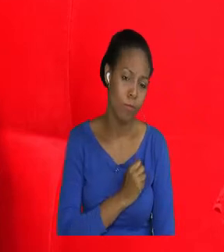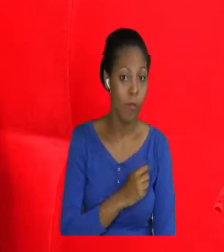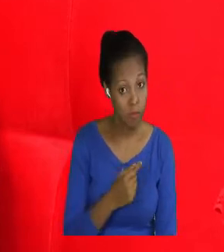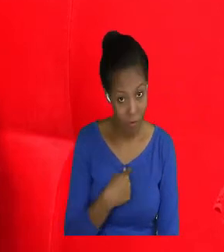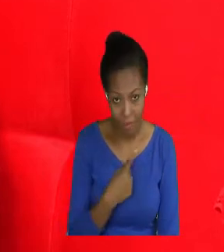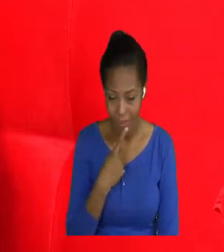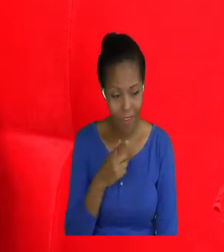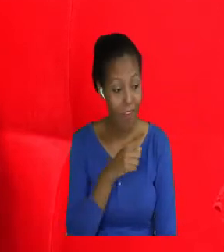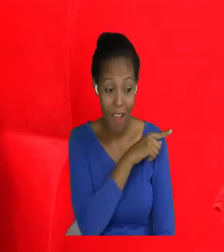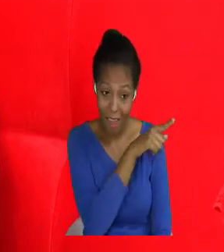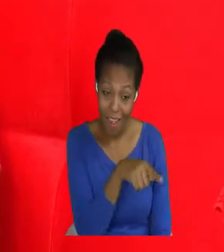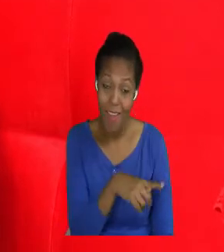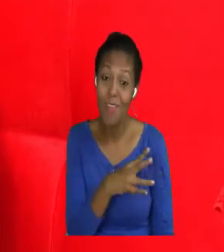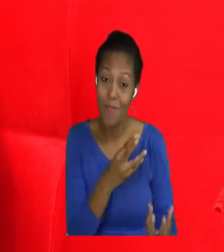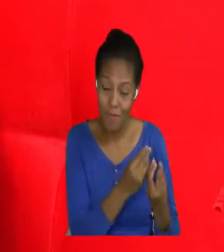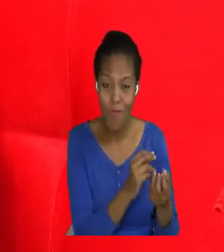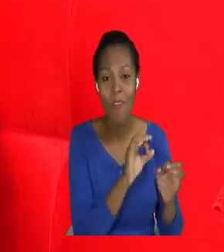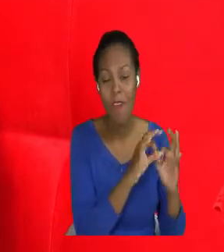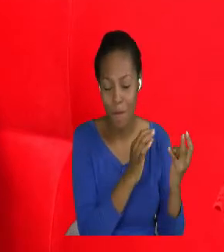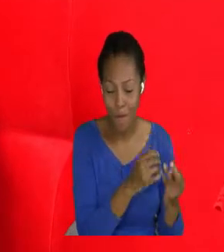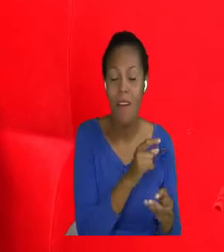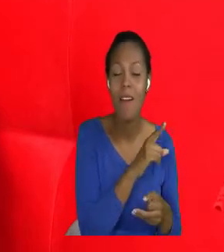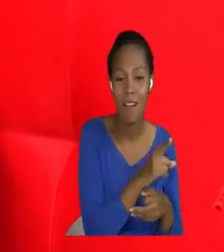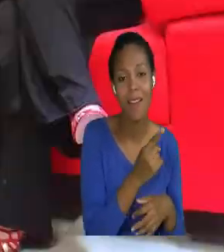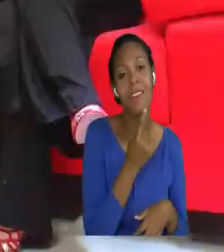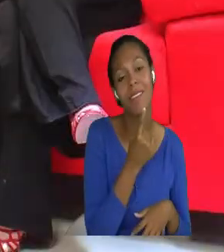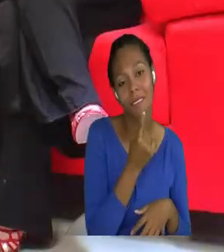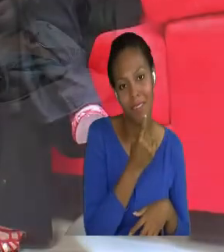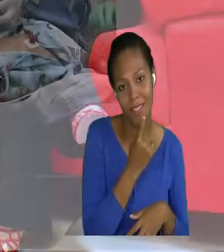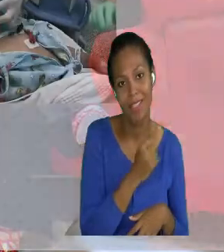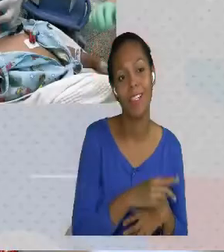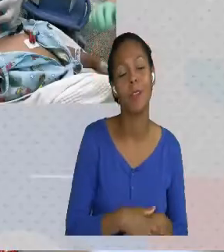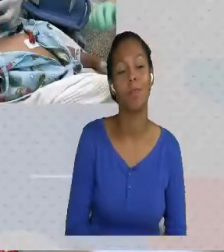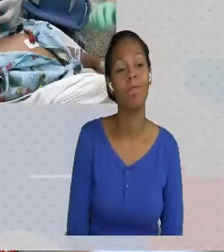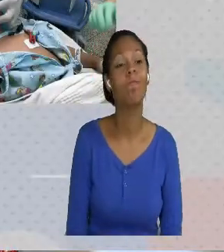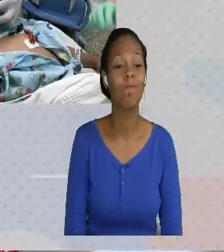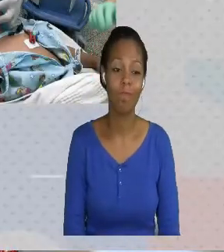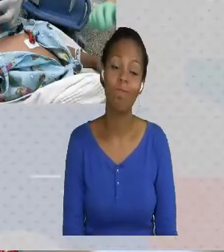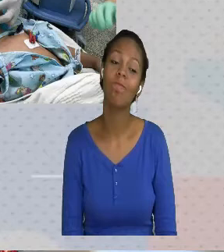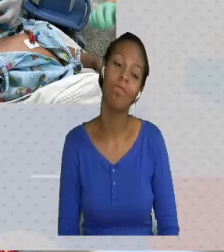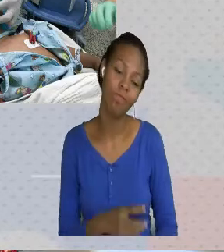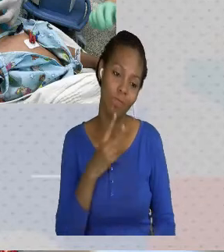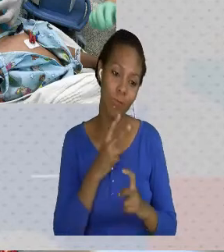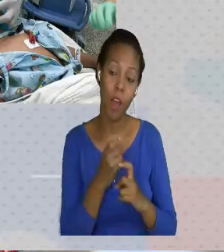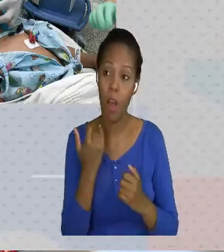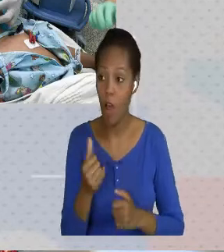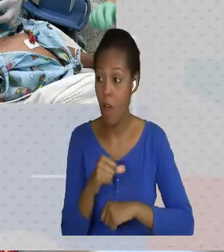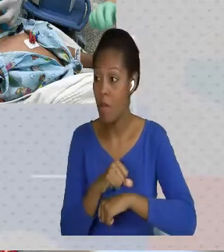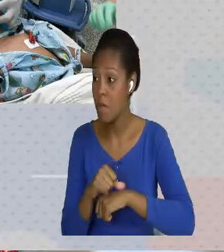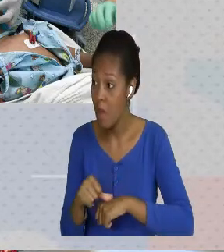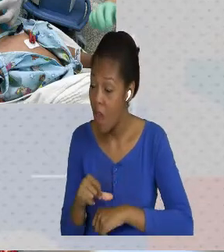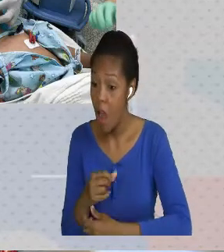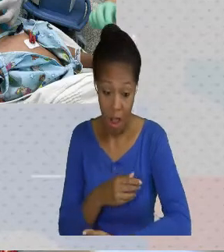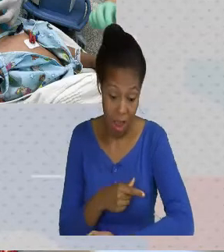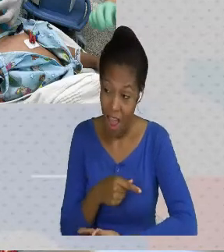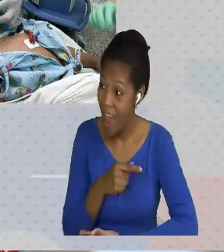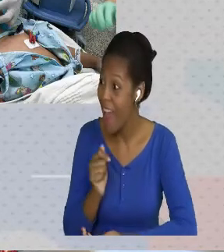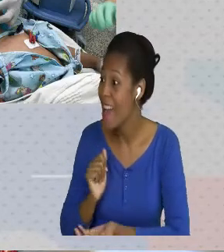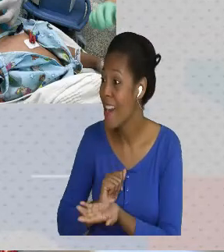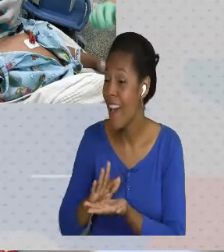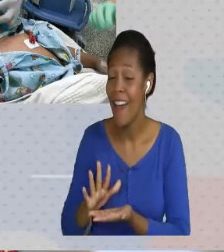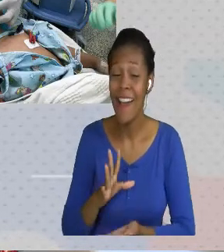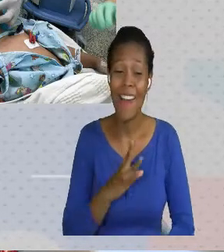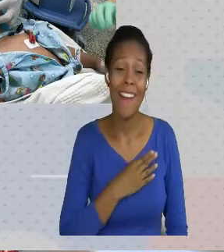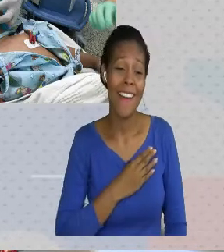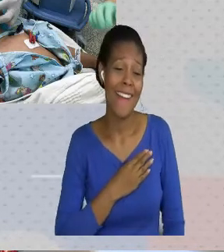los padres de familia, y pues eso es algo muy gratificante para nosotros, para poderle brindar